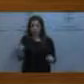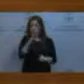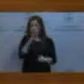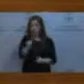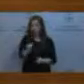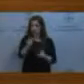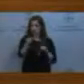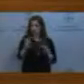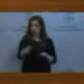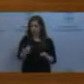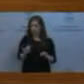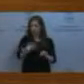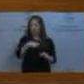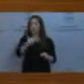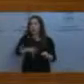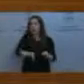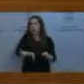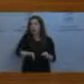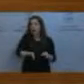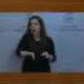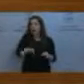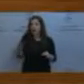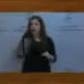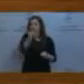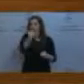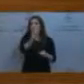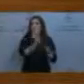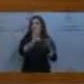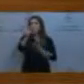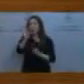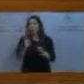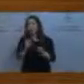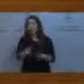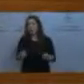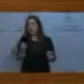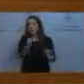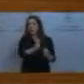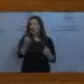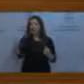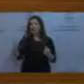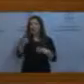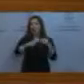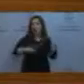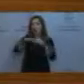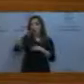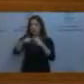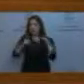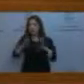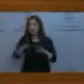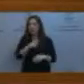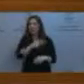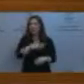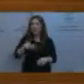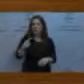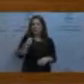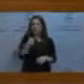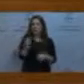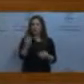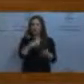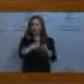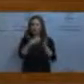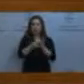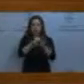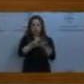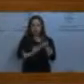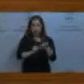posiblemente, que tiene que poner el 50% de lo que cuesta estas obras. Pero quiero decirle que los proyectos redactados, de los 19